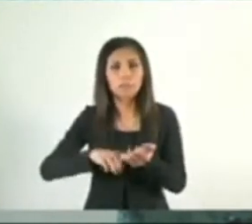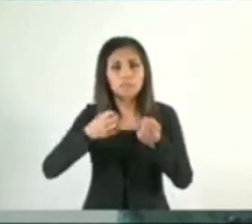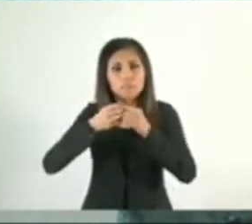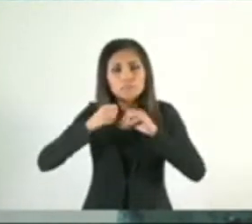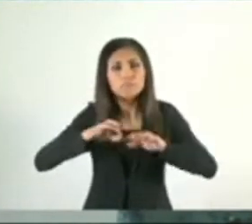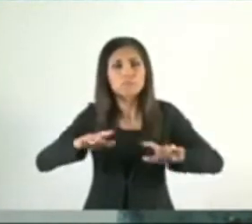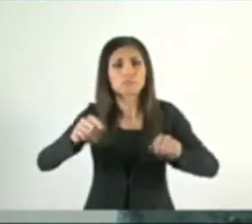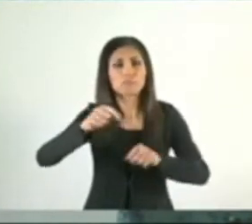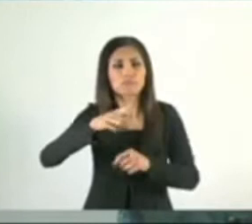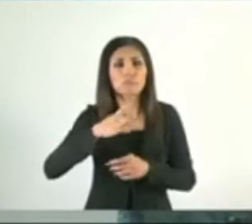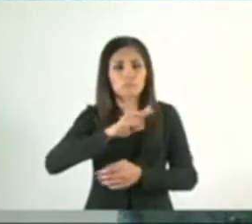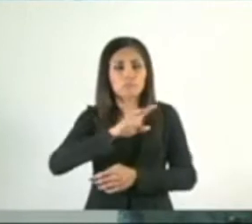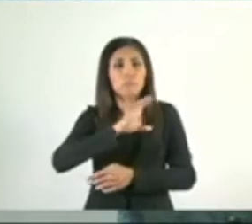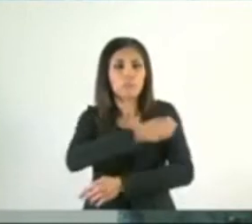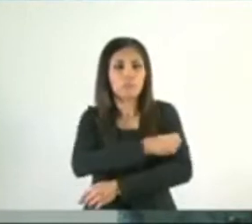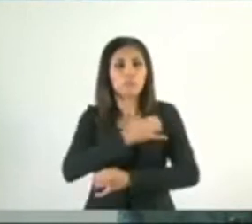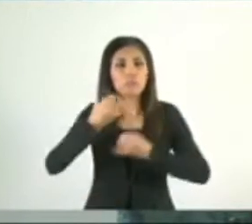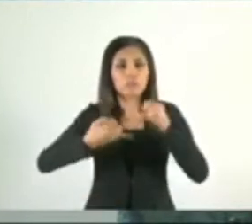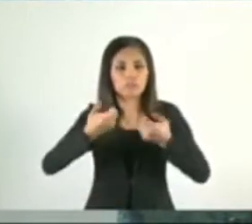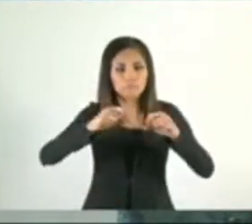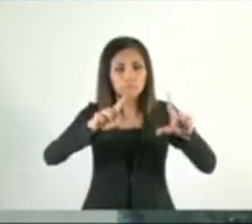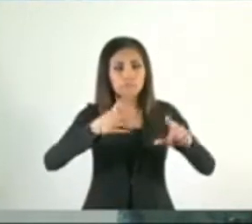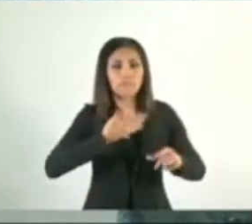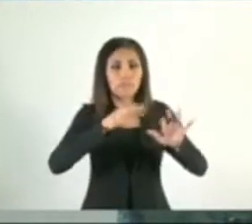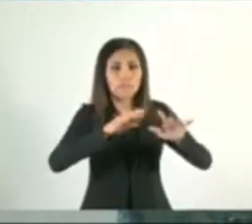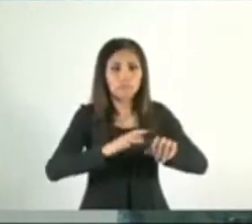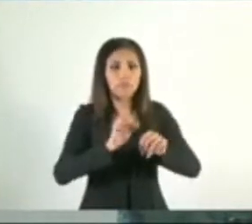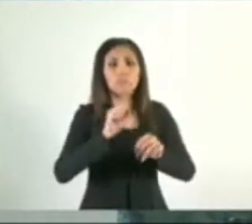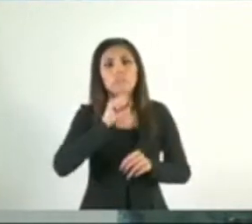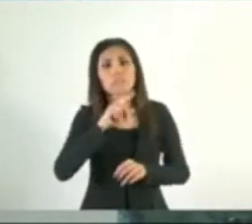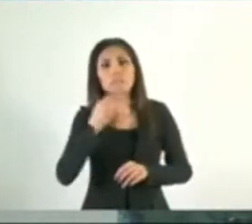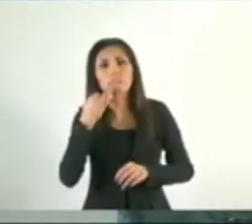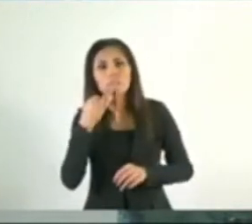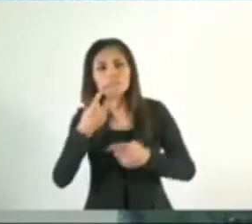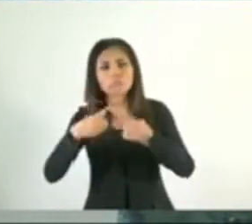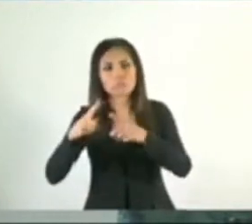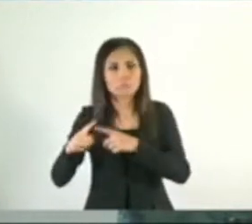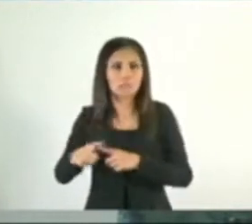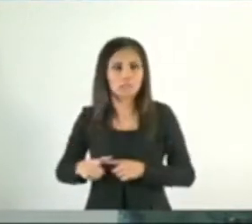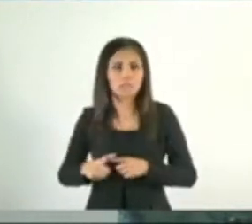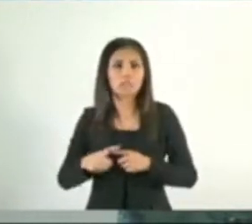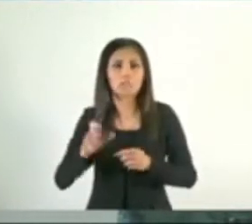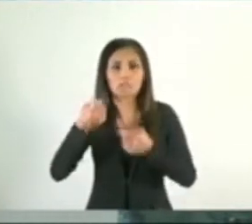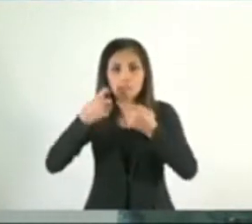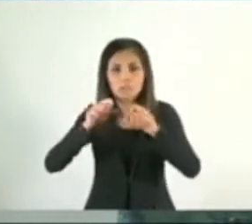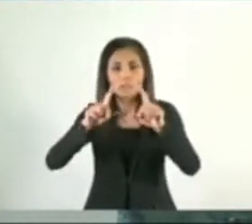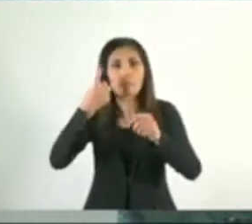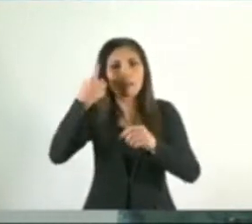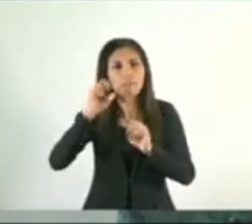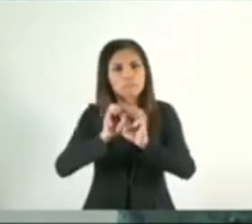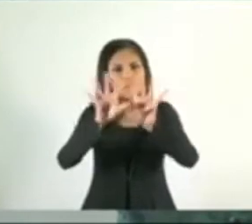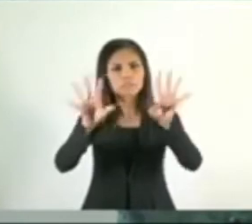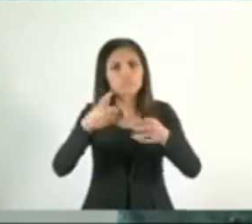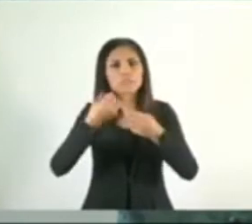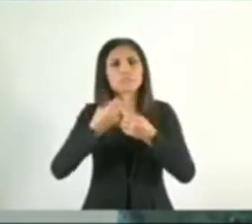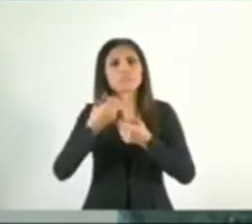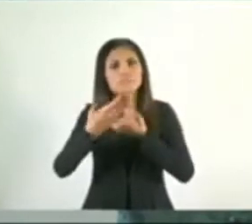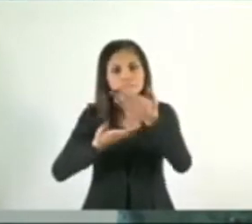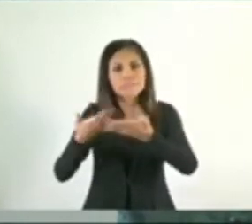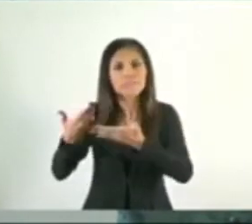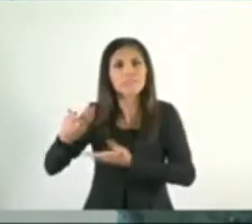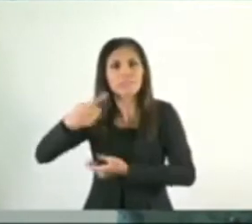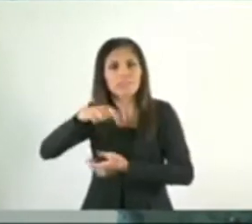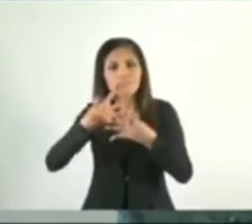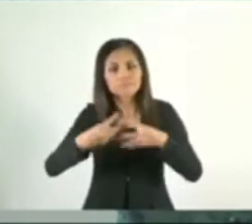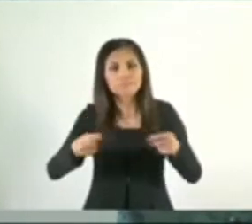portal web del Poder Judicial del Estado, así como en sus redes sociales. Con ello se pretende transparentar, socializar y difundir las